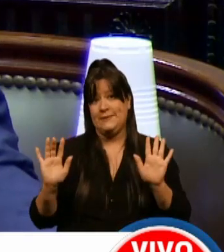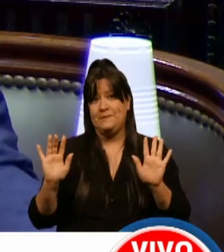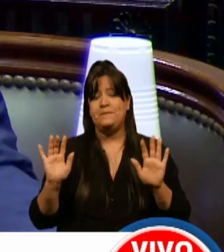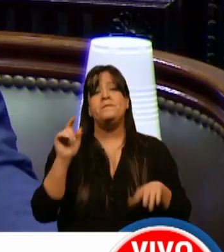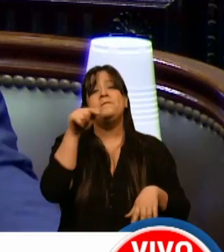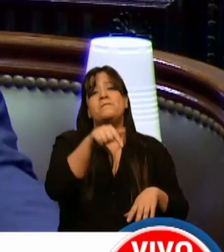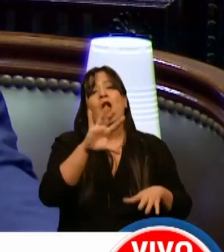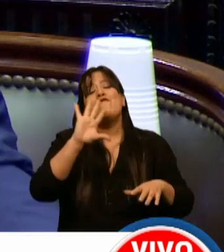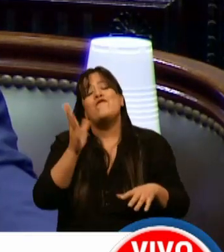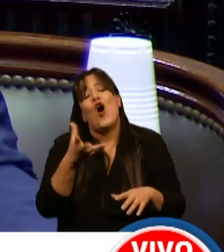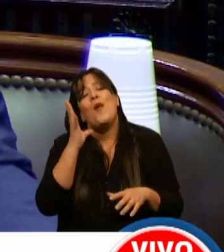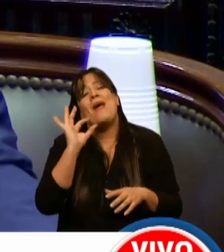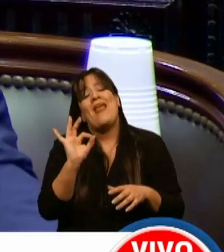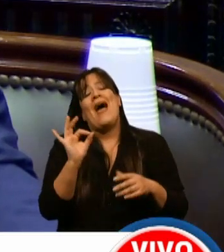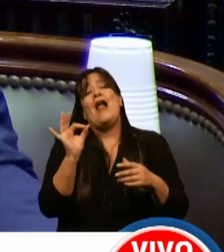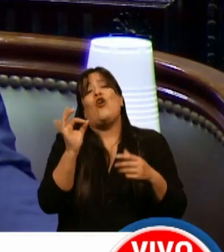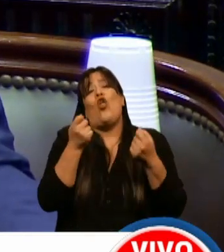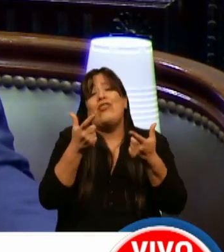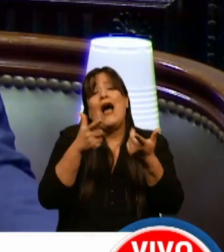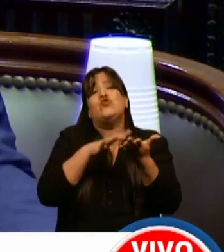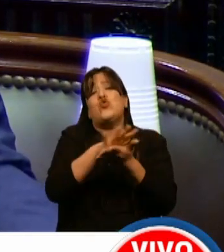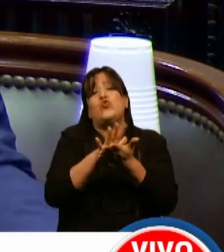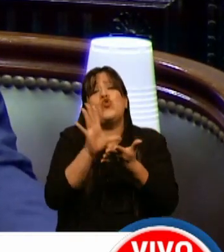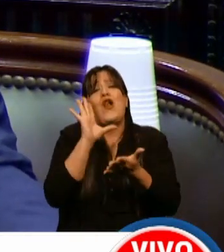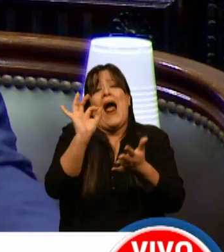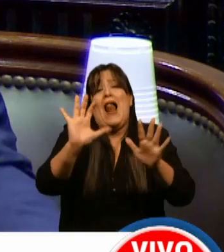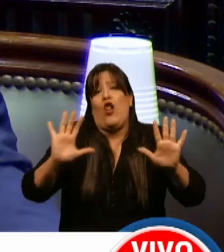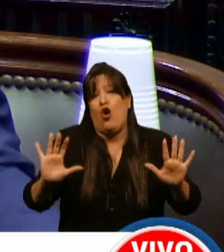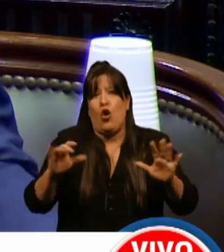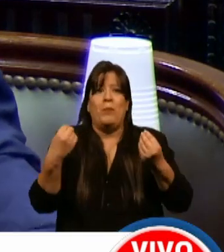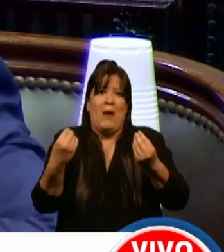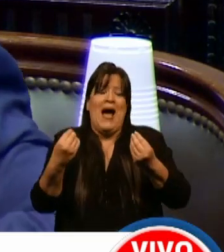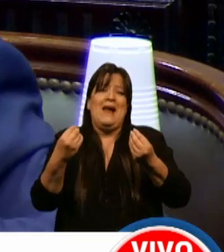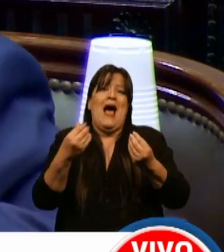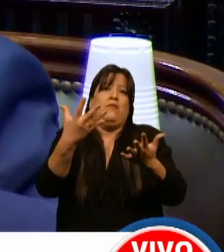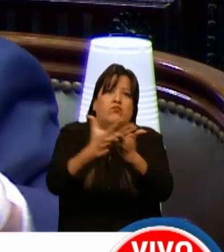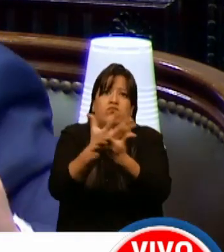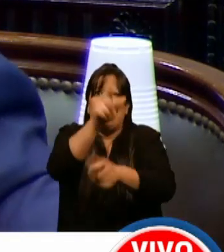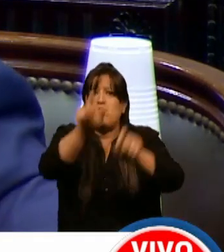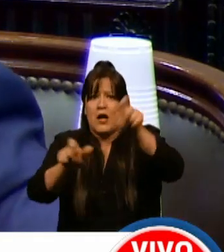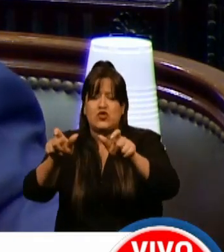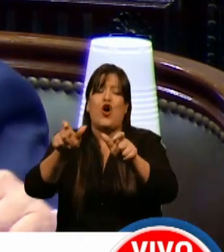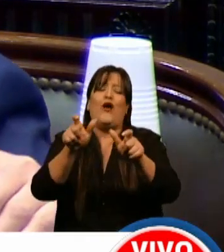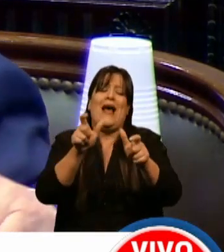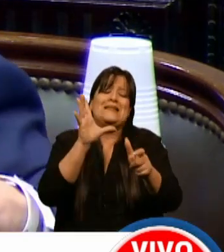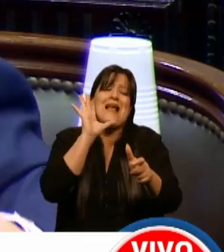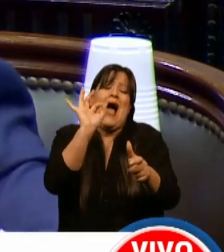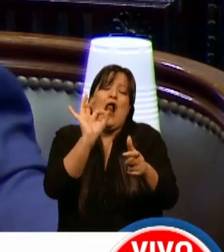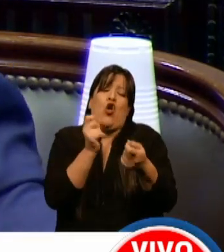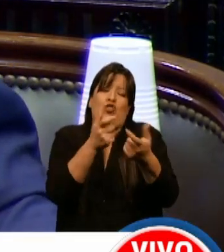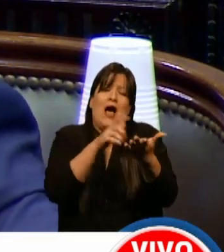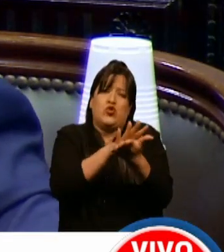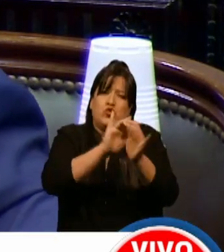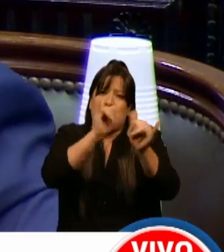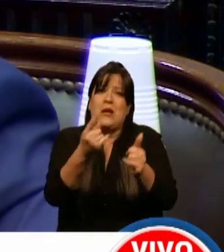Es una aspirina más a los tantos padecimientos de los argentinos. Pero sí también quiero dejar